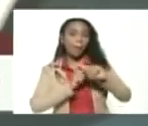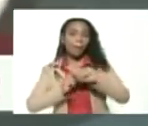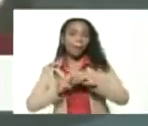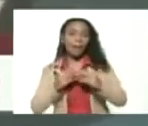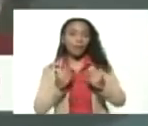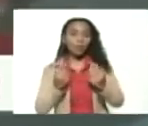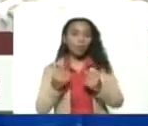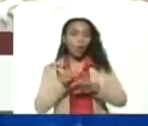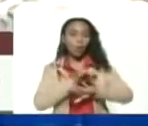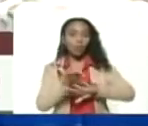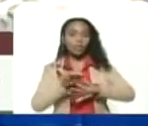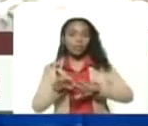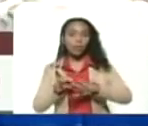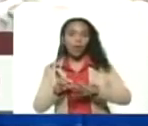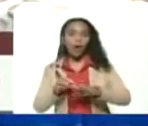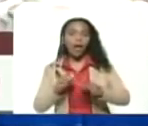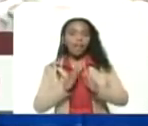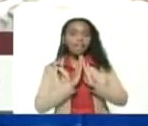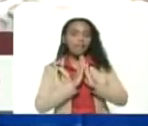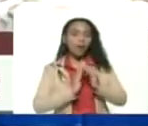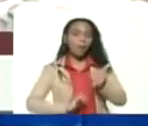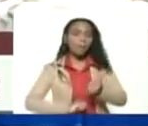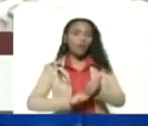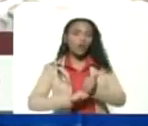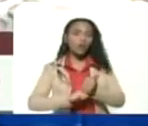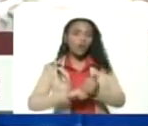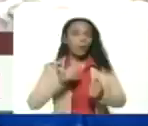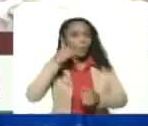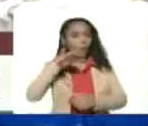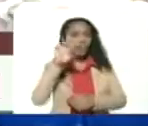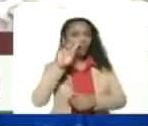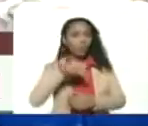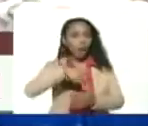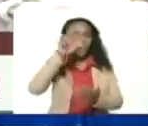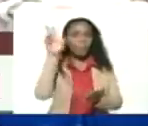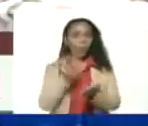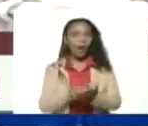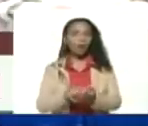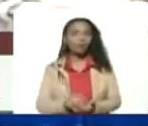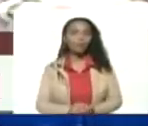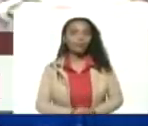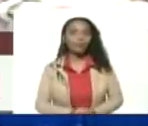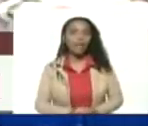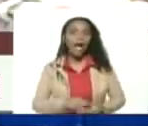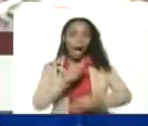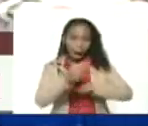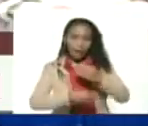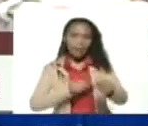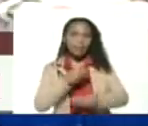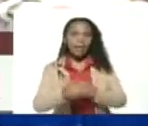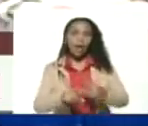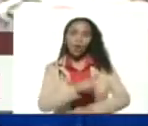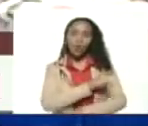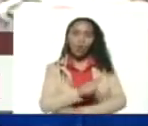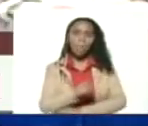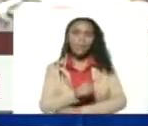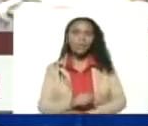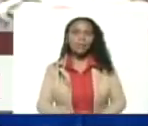las municipalidades en favor del pueblo de Venezuela. Aprobado. Ejecútese.